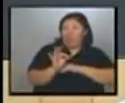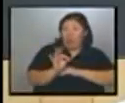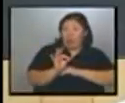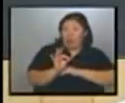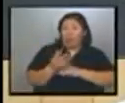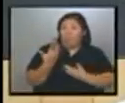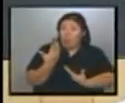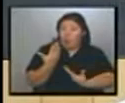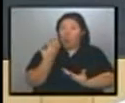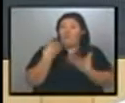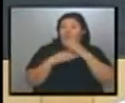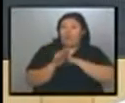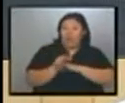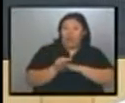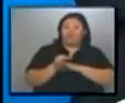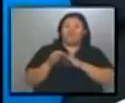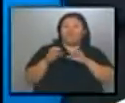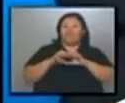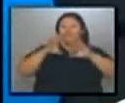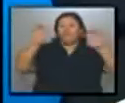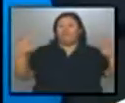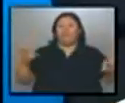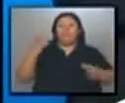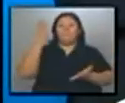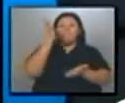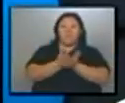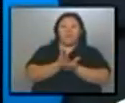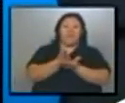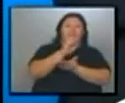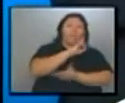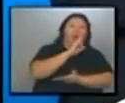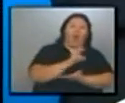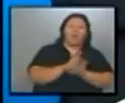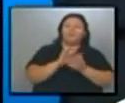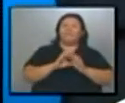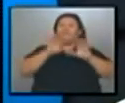Los chicos están con Maxi. Igual él, antes de recibir a los chicos,